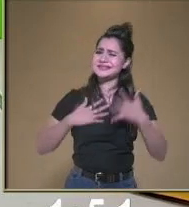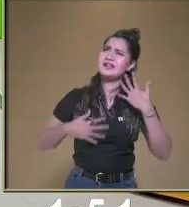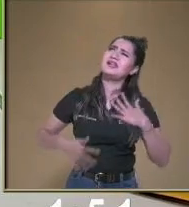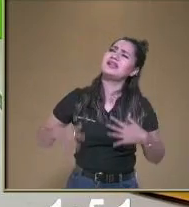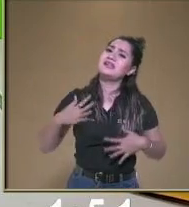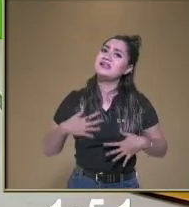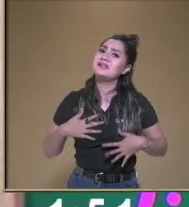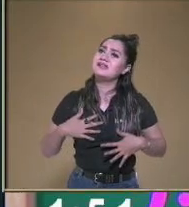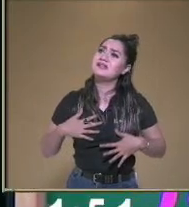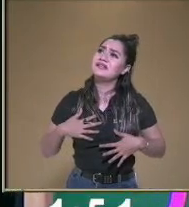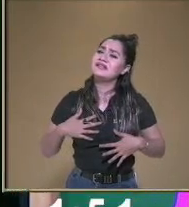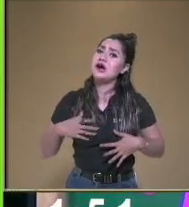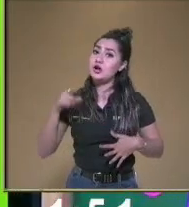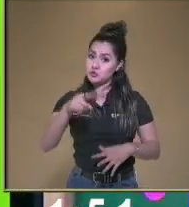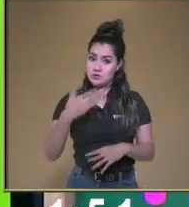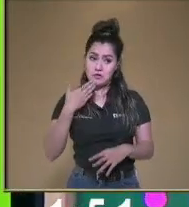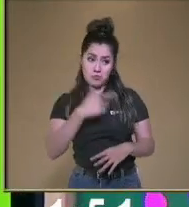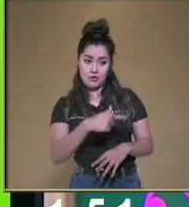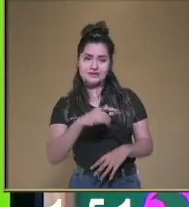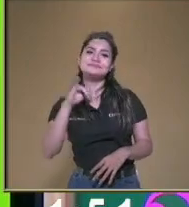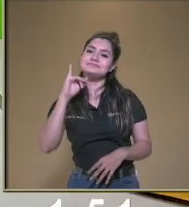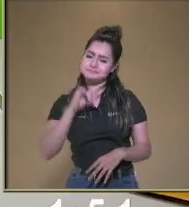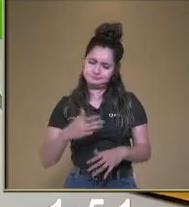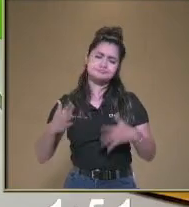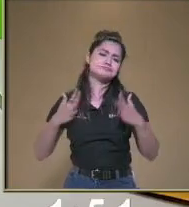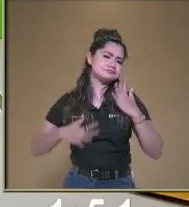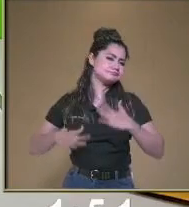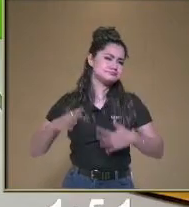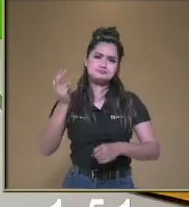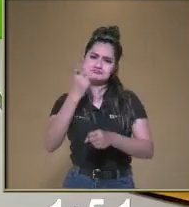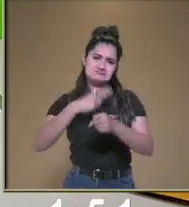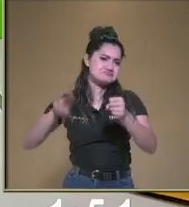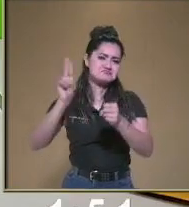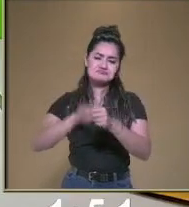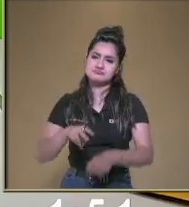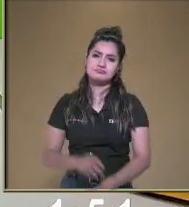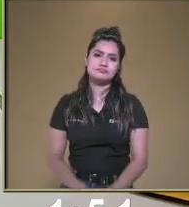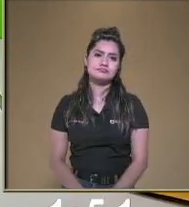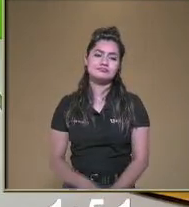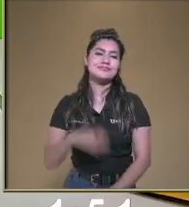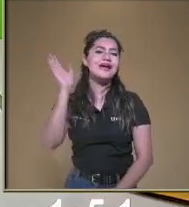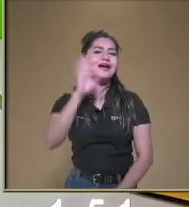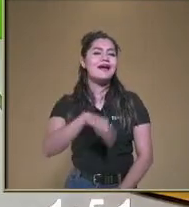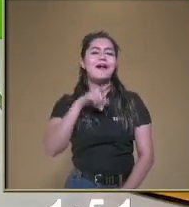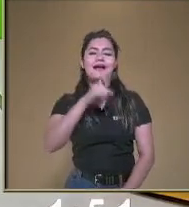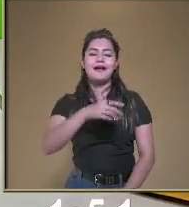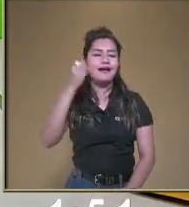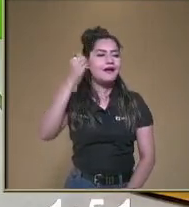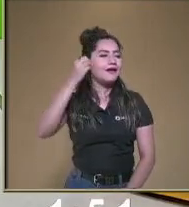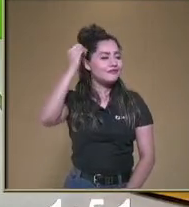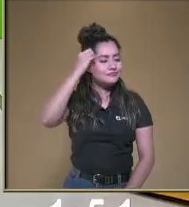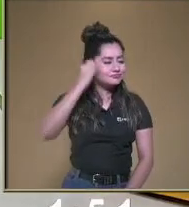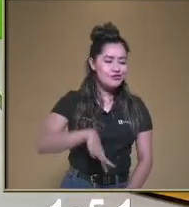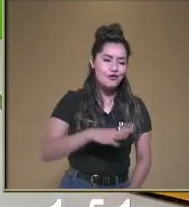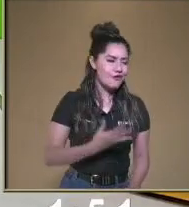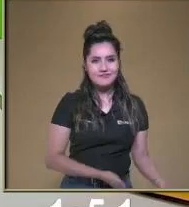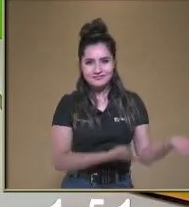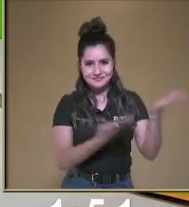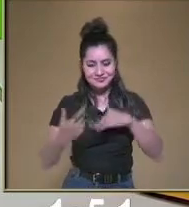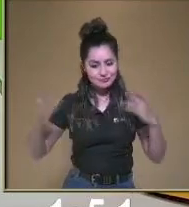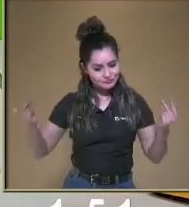Pues, si lo haces bien, claro que sí. Es normal. ¿Sí? Ándale, no seas flojo. Pues vamos ya todos que... a empezar. ¿Están